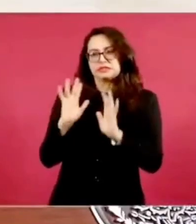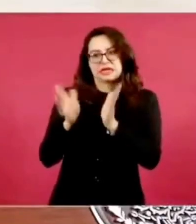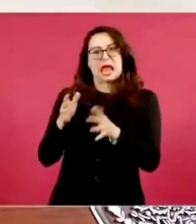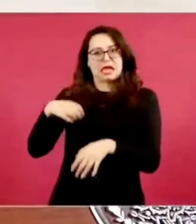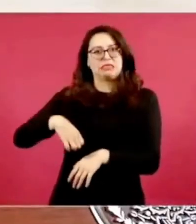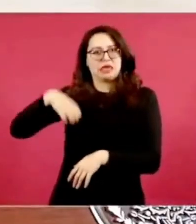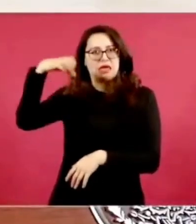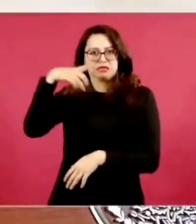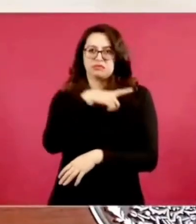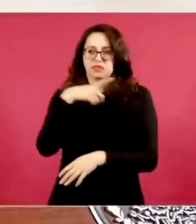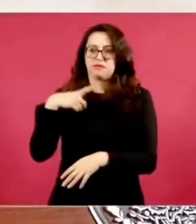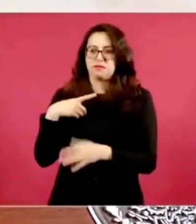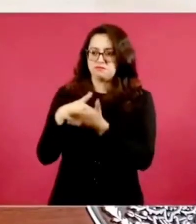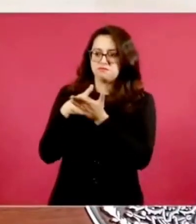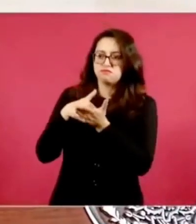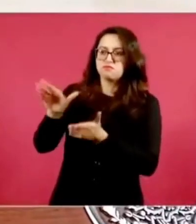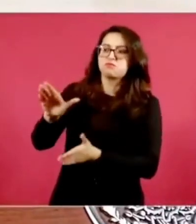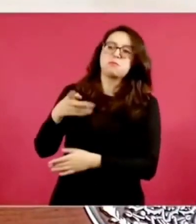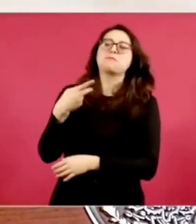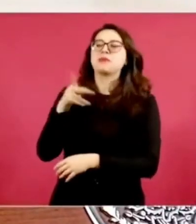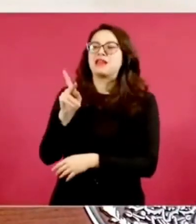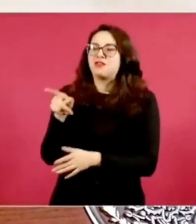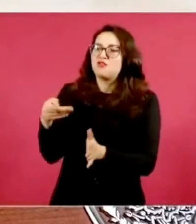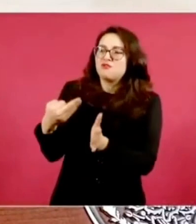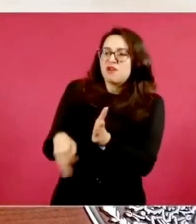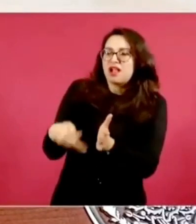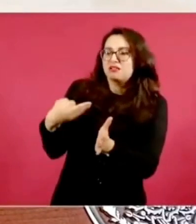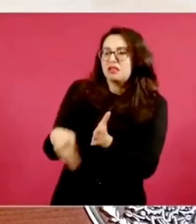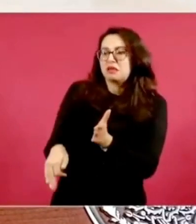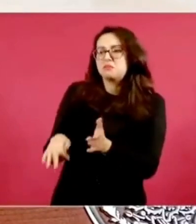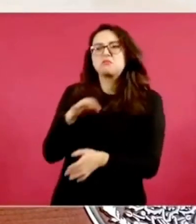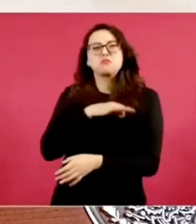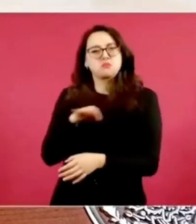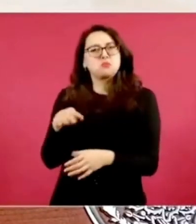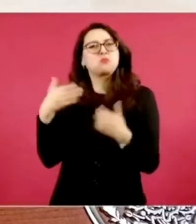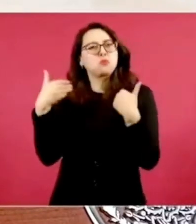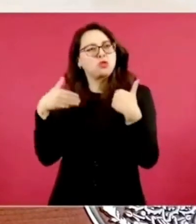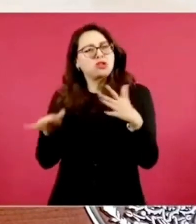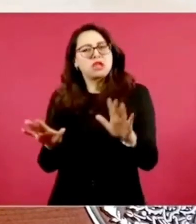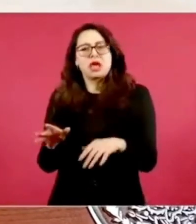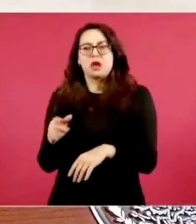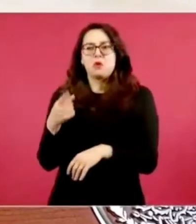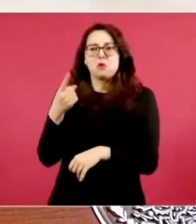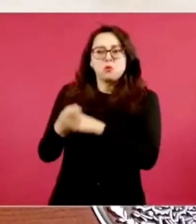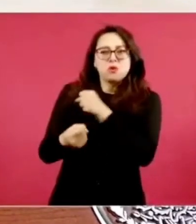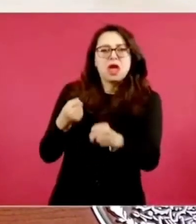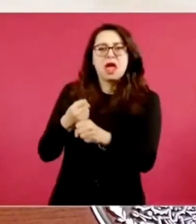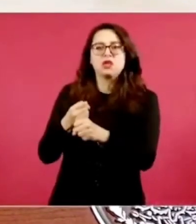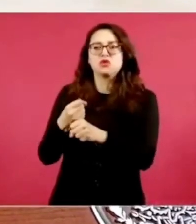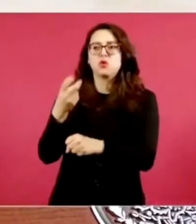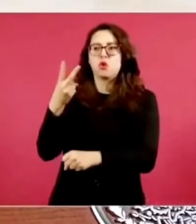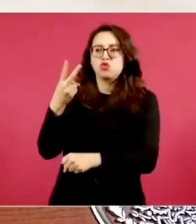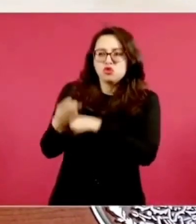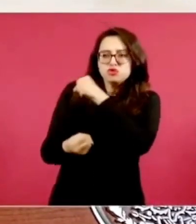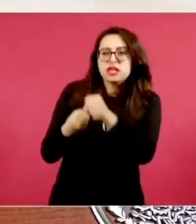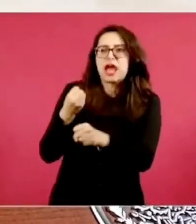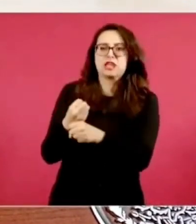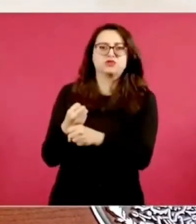más en la casa, y que el Estado